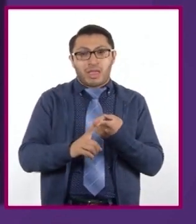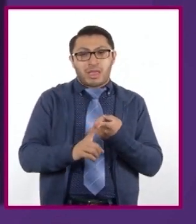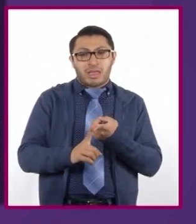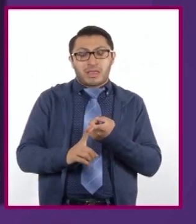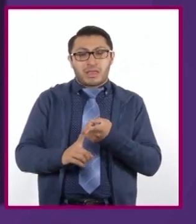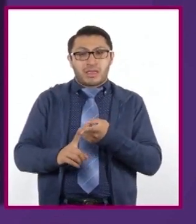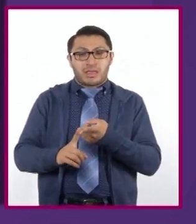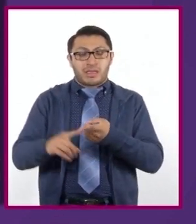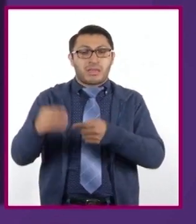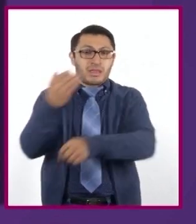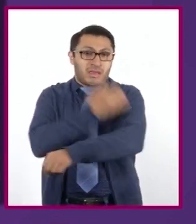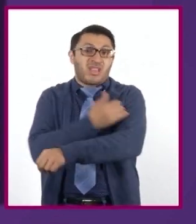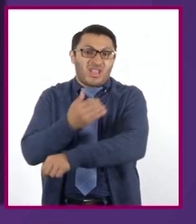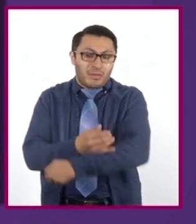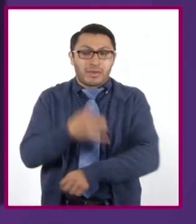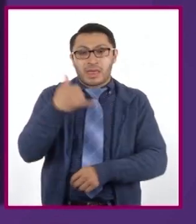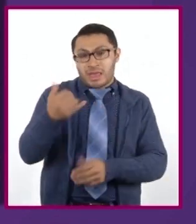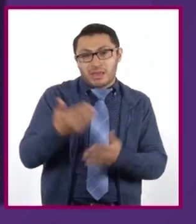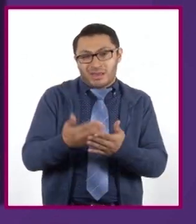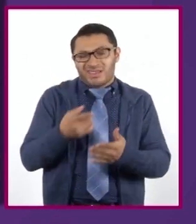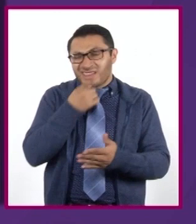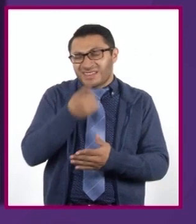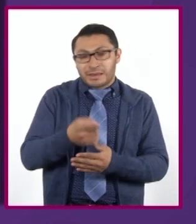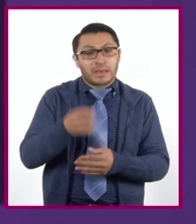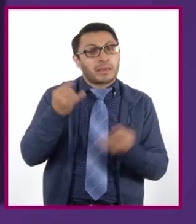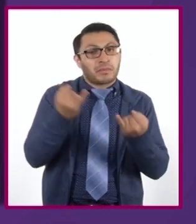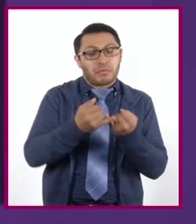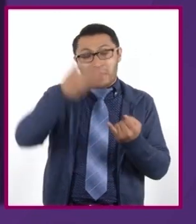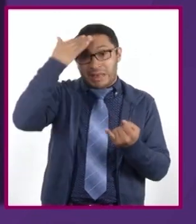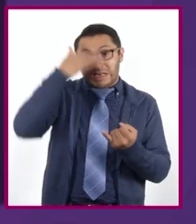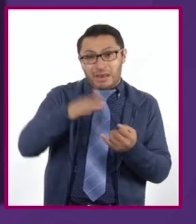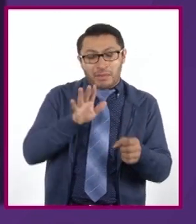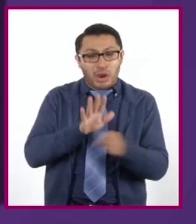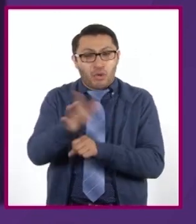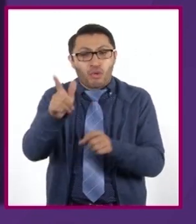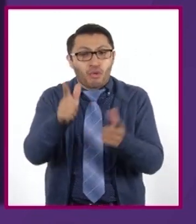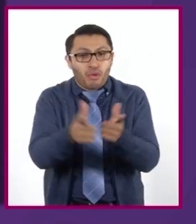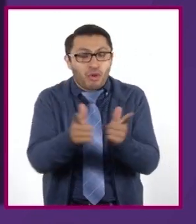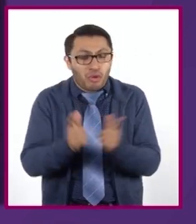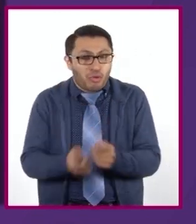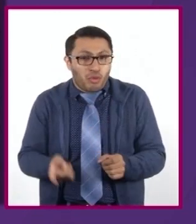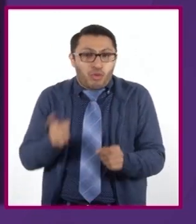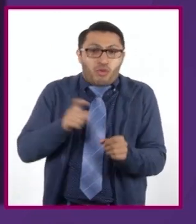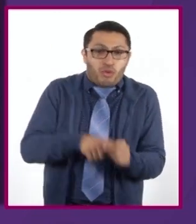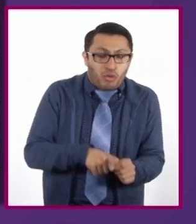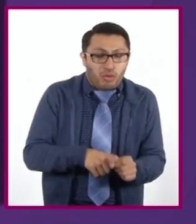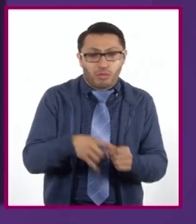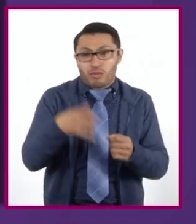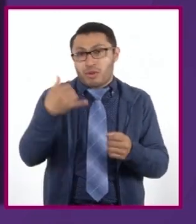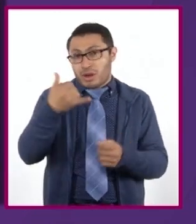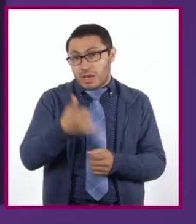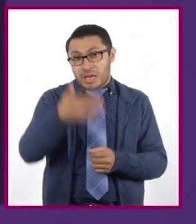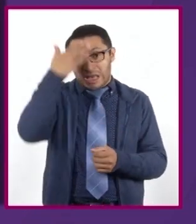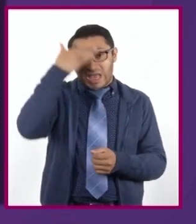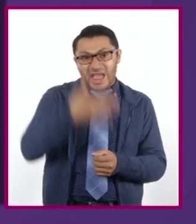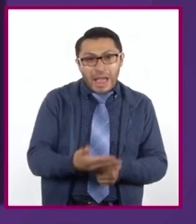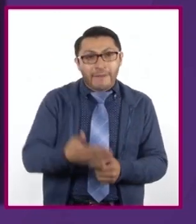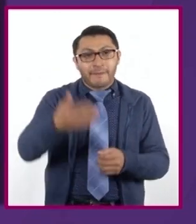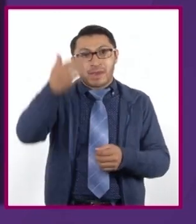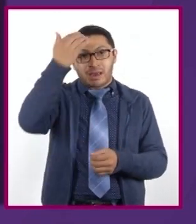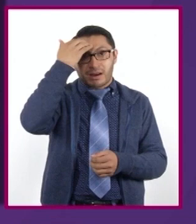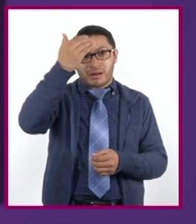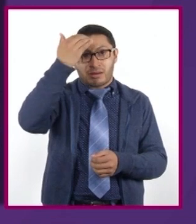como decían hace un momento, saber a qué grupo pertenecen y que sepan y